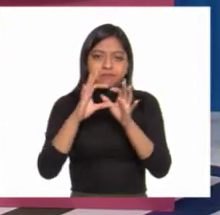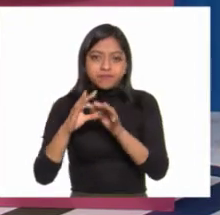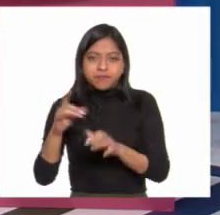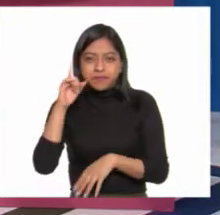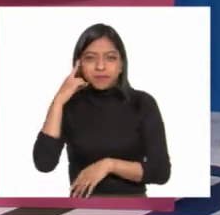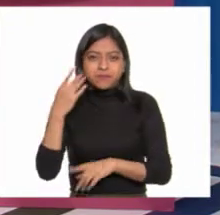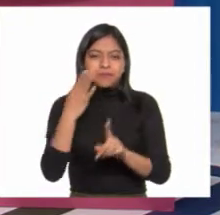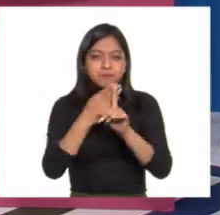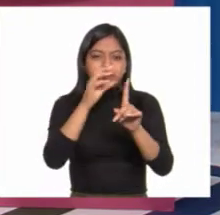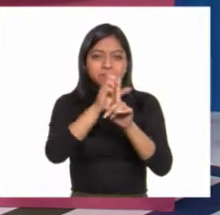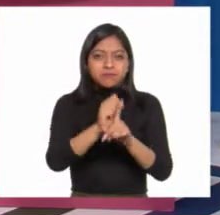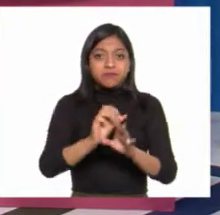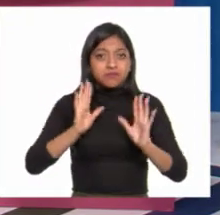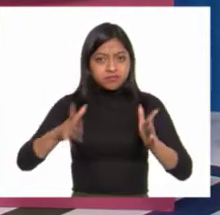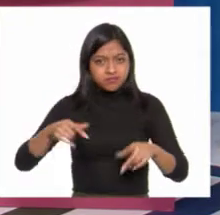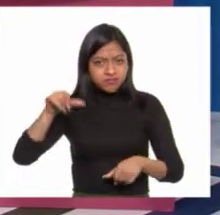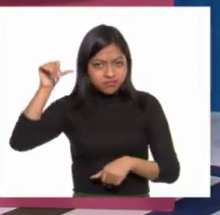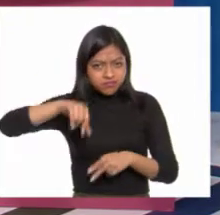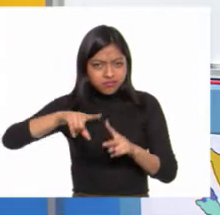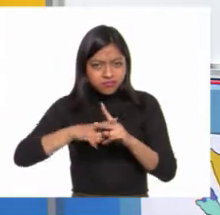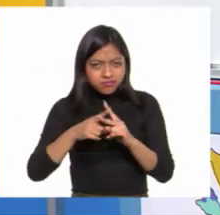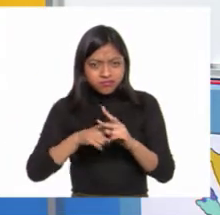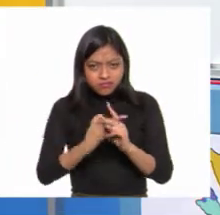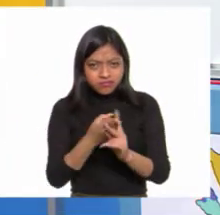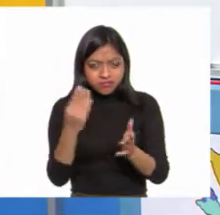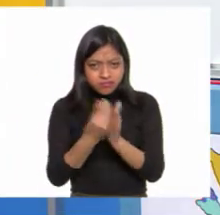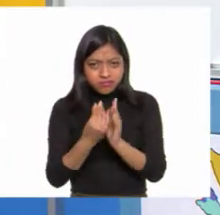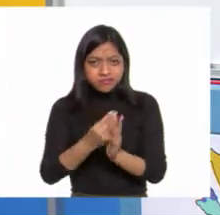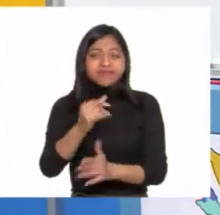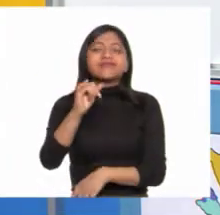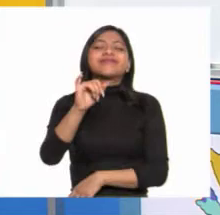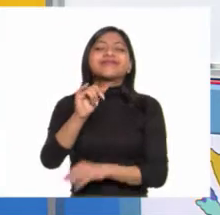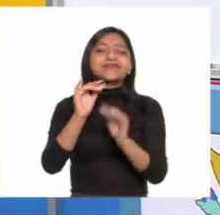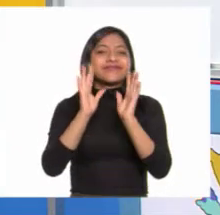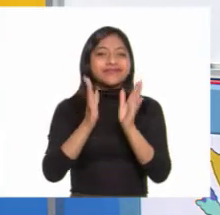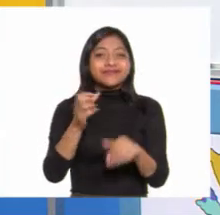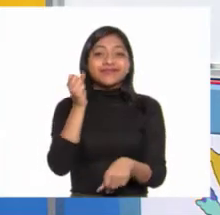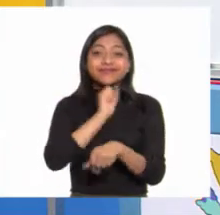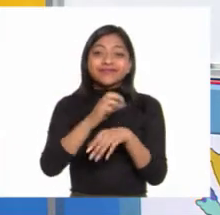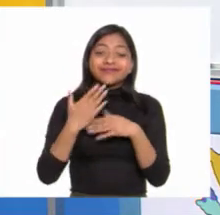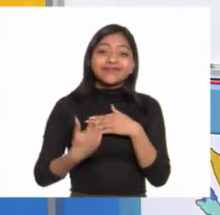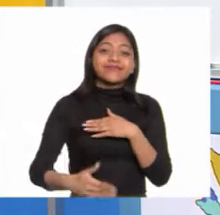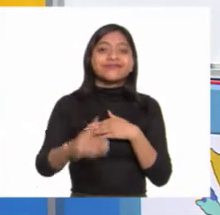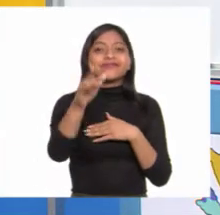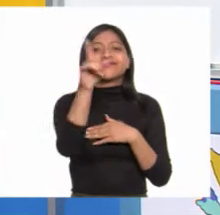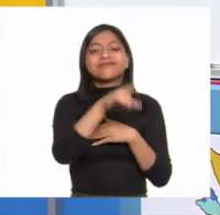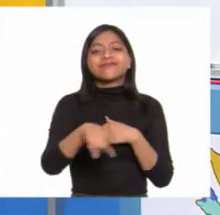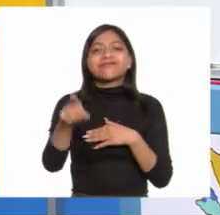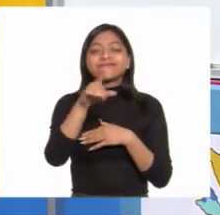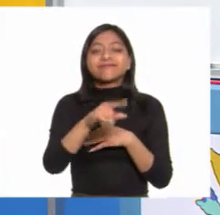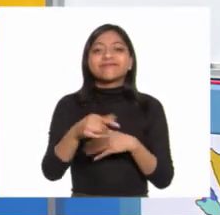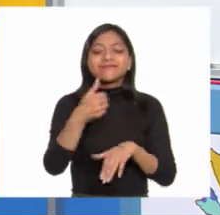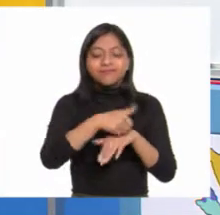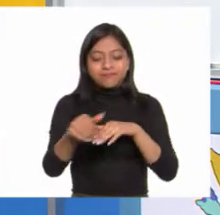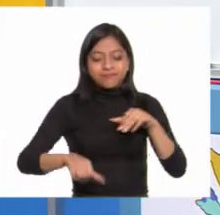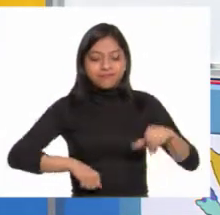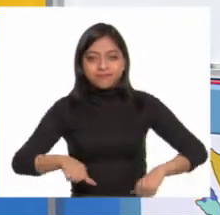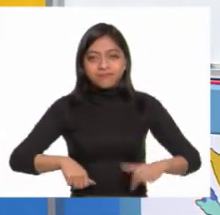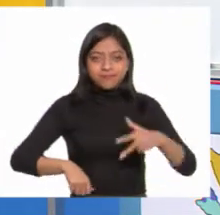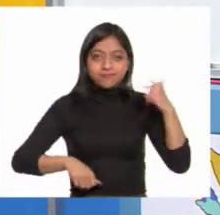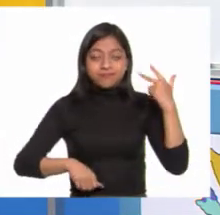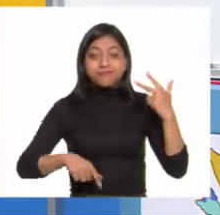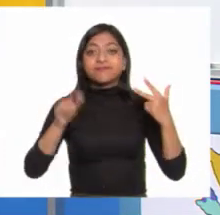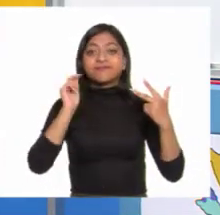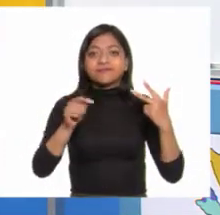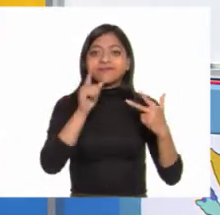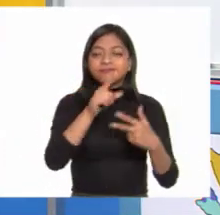Entonces, ¿ya comenzamos la clase? Así es, Jenny. Esta semana comenzamos la práctica del lenguaje 13, que consistirá en